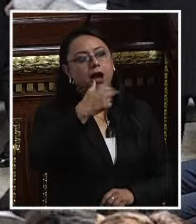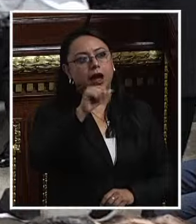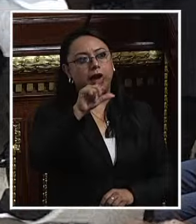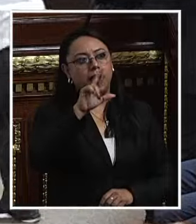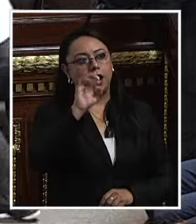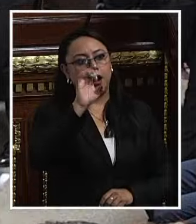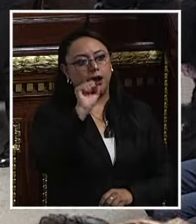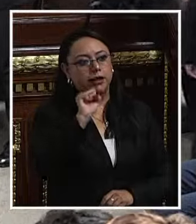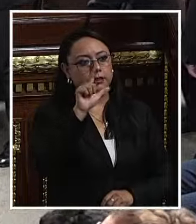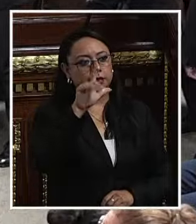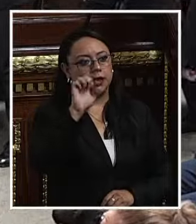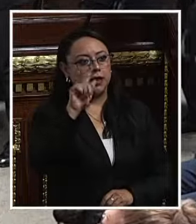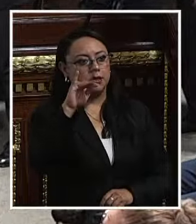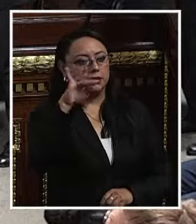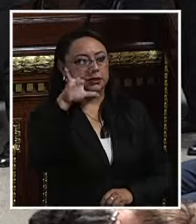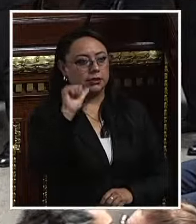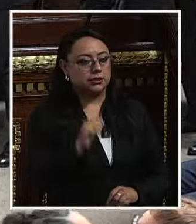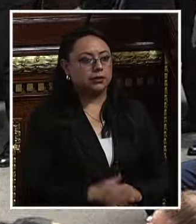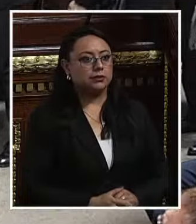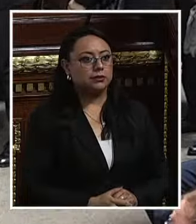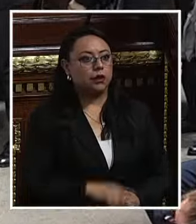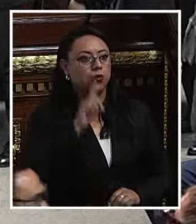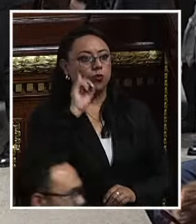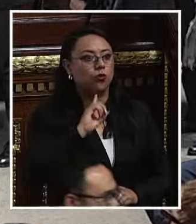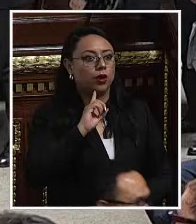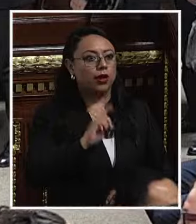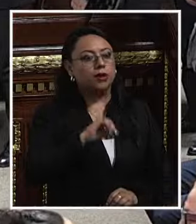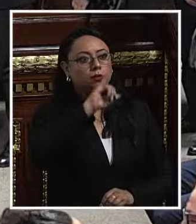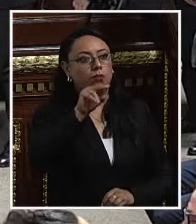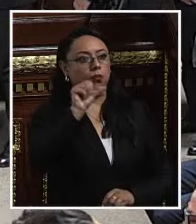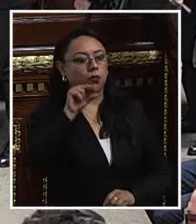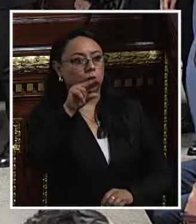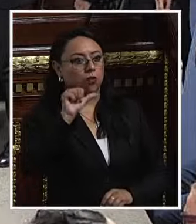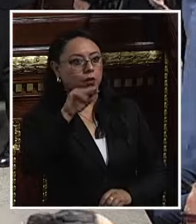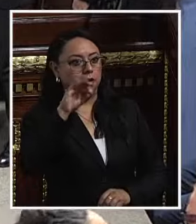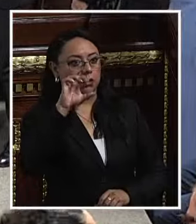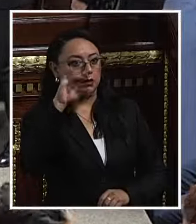Juárez López Juana María.